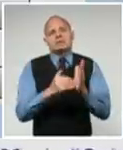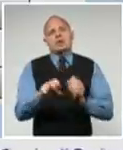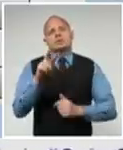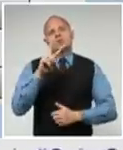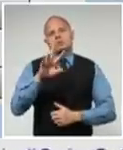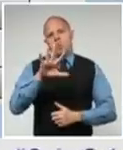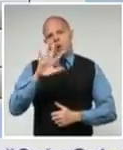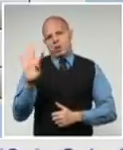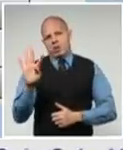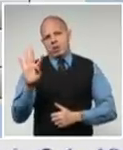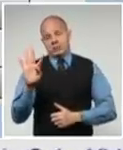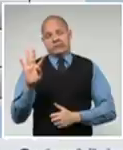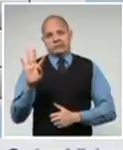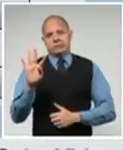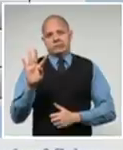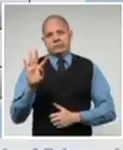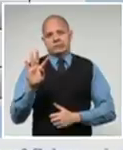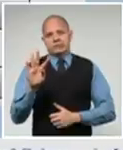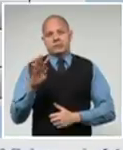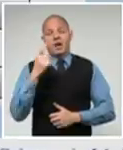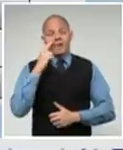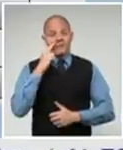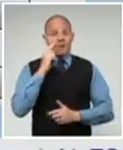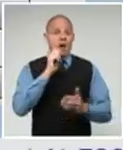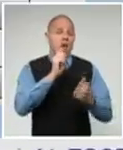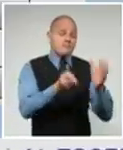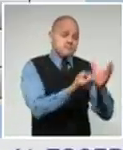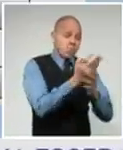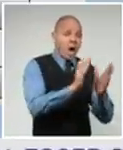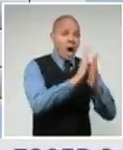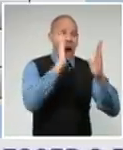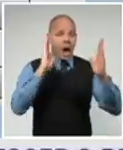6.254, y con esto ya suman